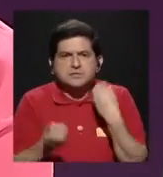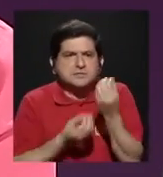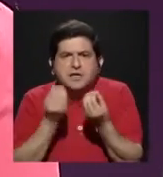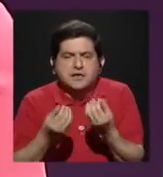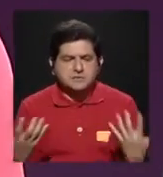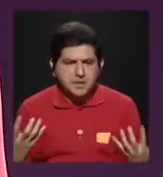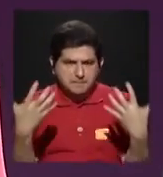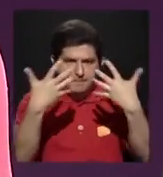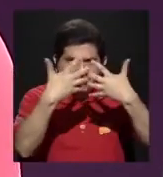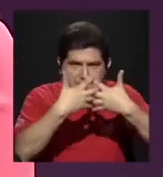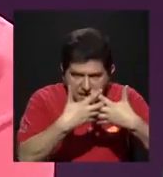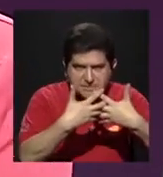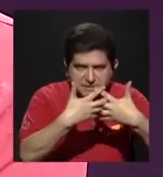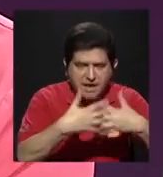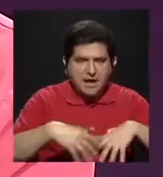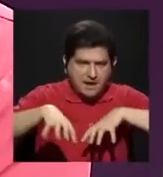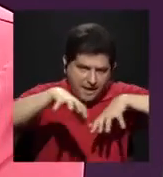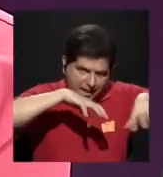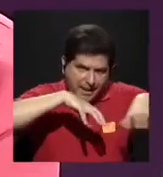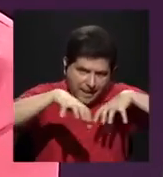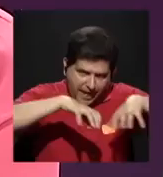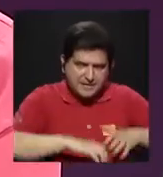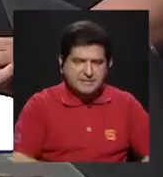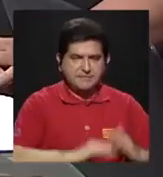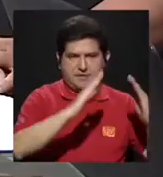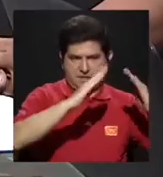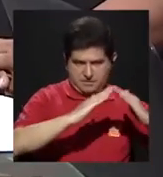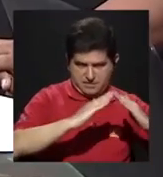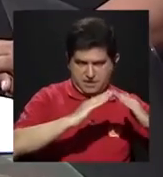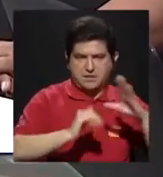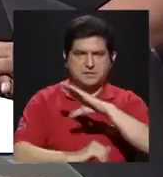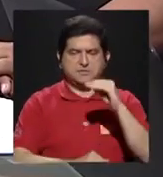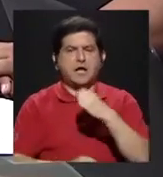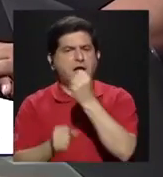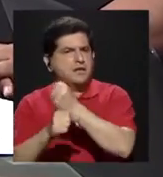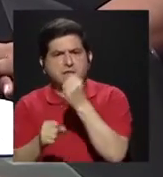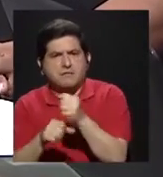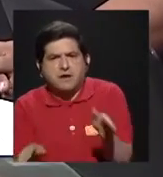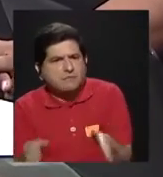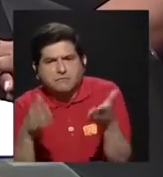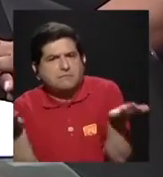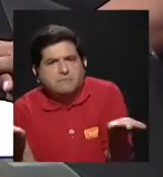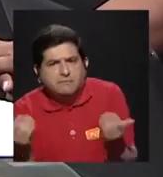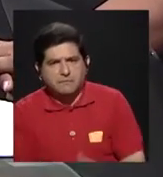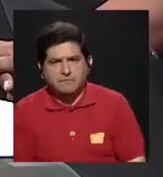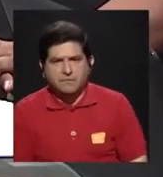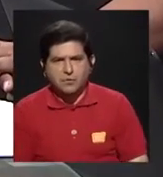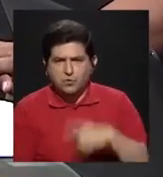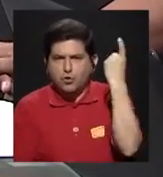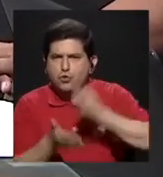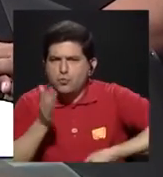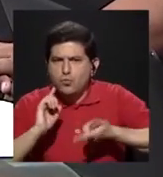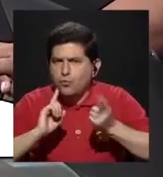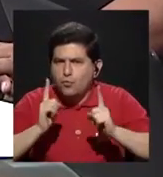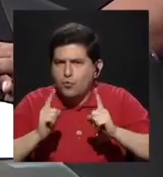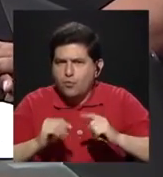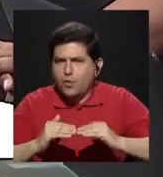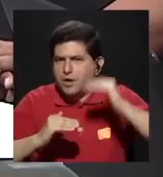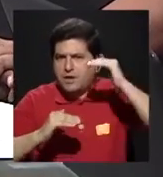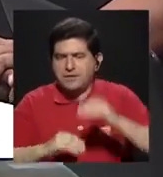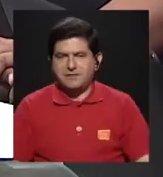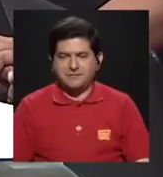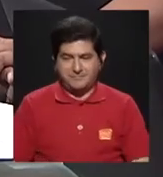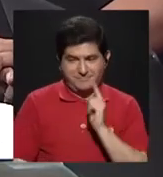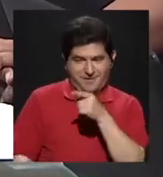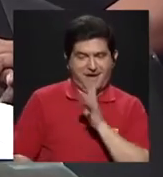hacen para combinar, que supongo que lo hacen, la actividad doméstica con con ese trabajo. No sé cuál es más duro. Se me toca a